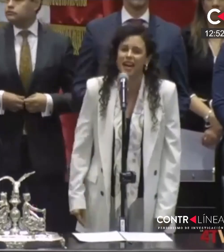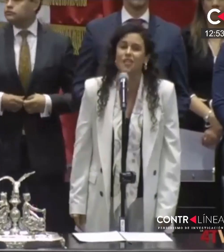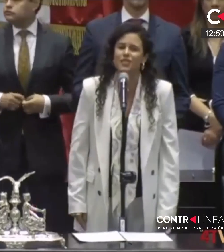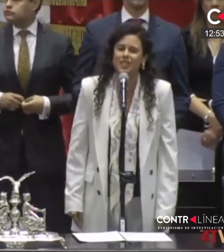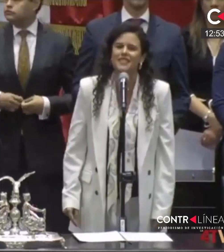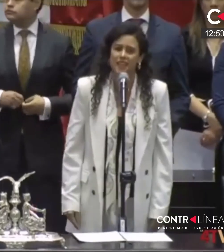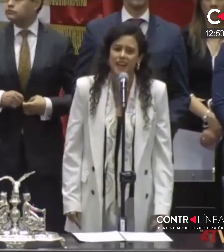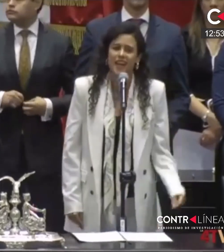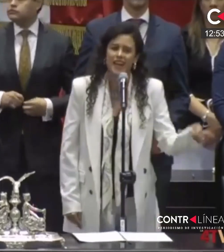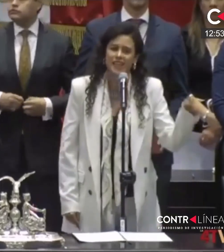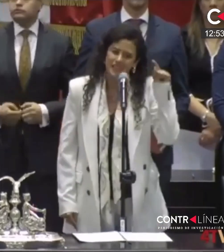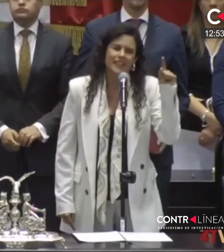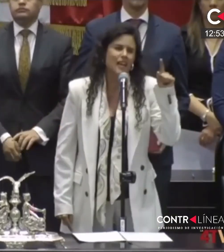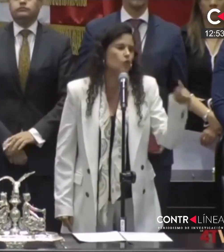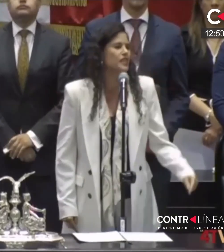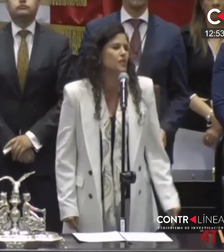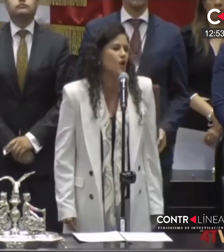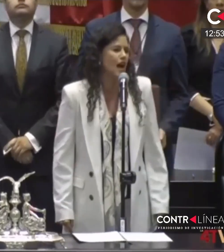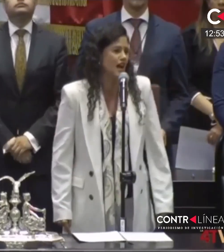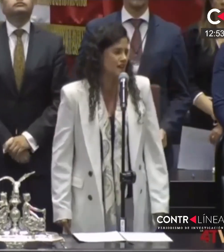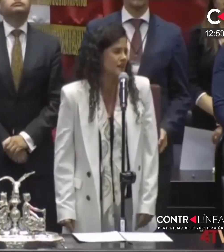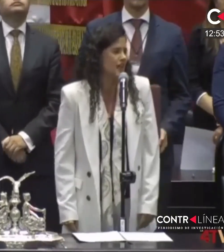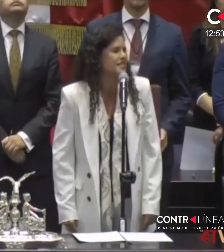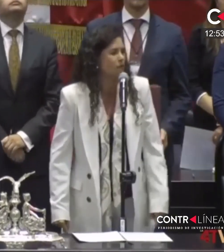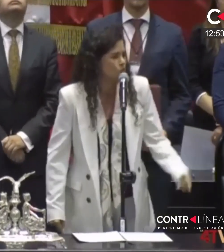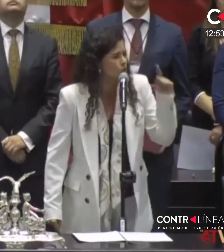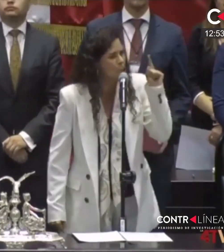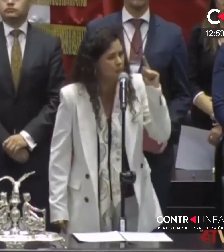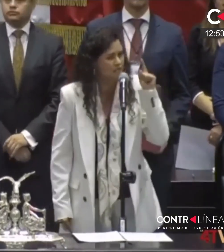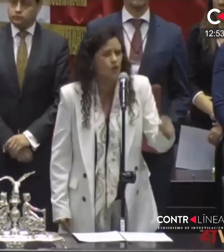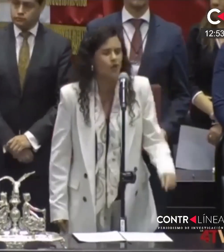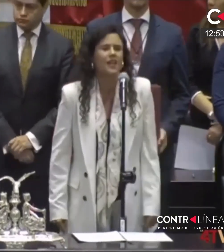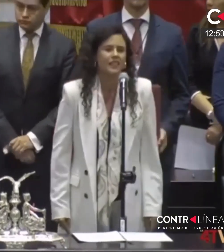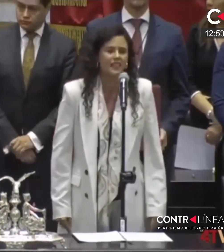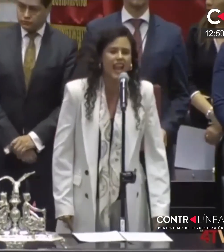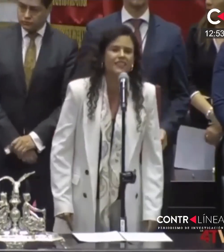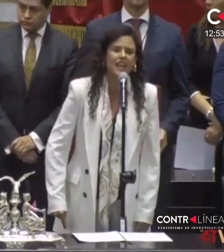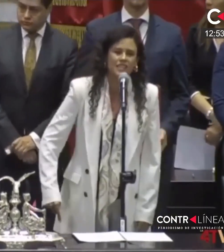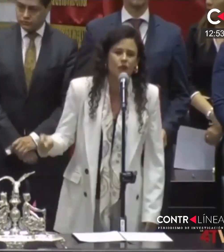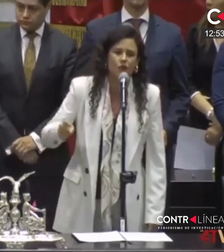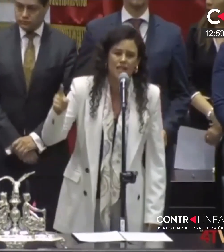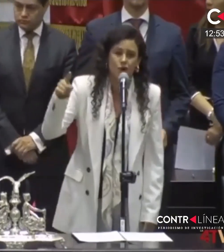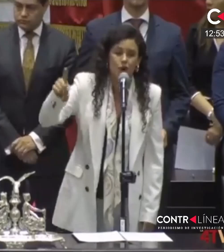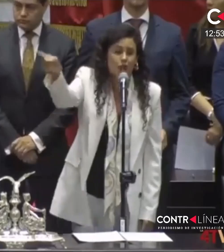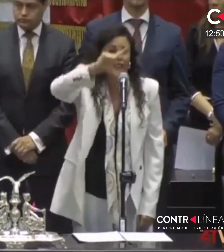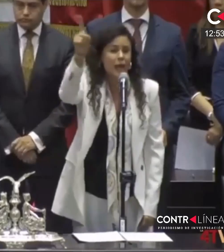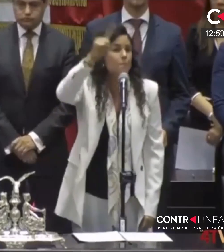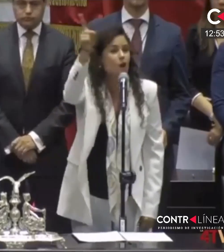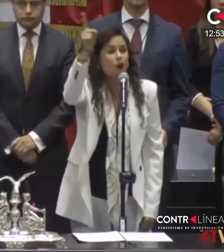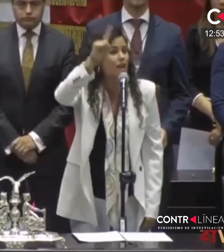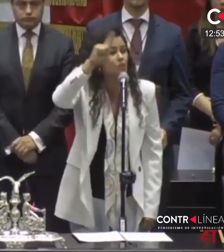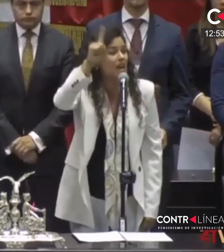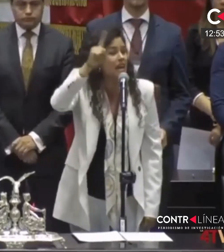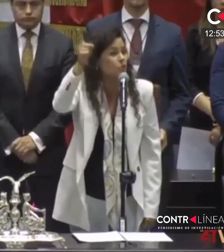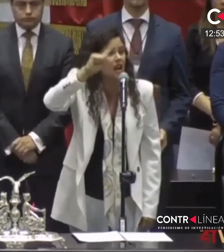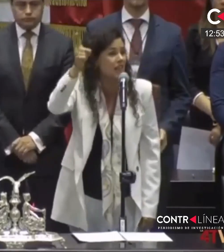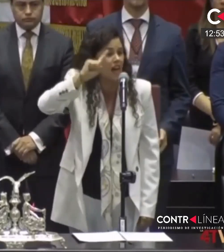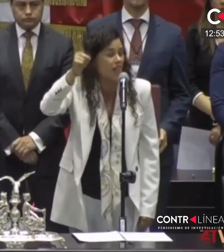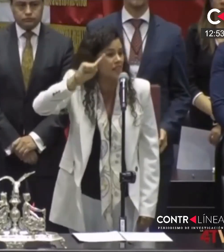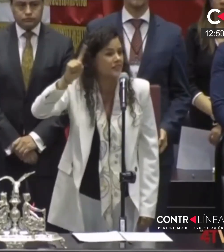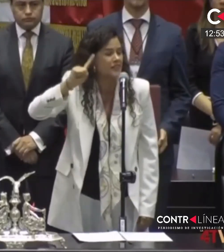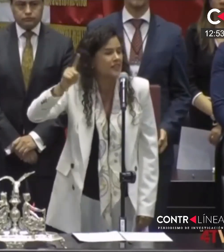y mexicanos decidieran que continuara el segundo piso de la transformación. Tampoco es